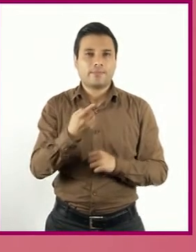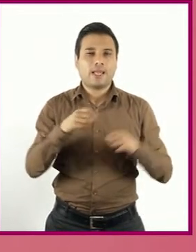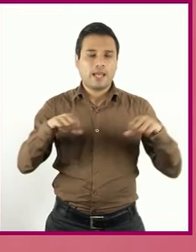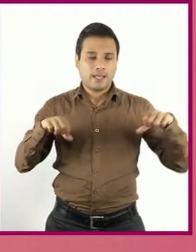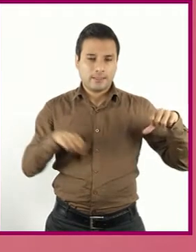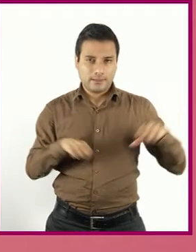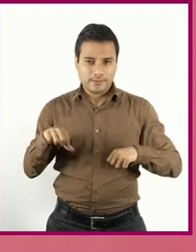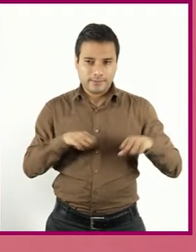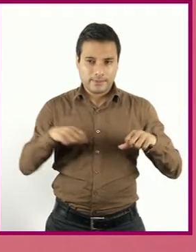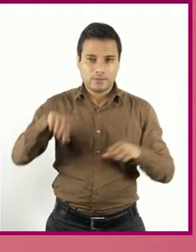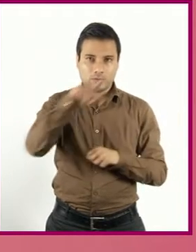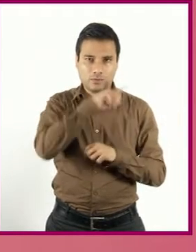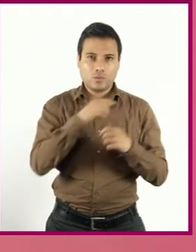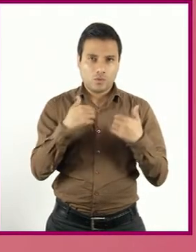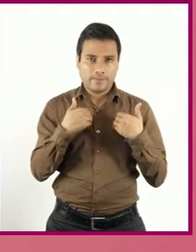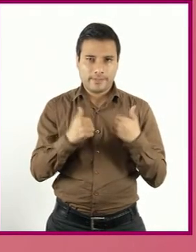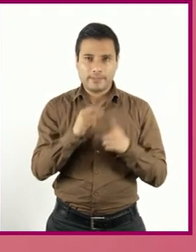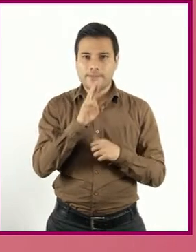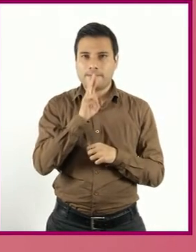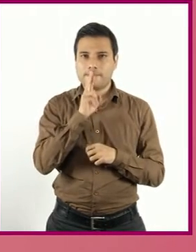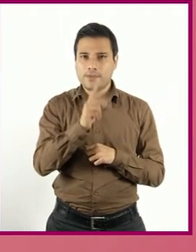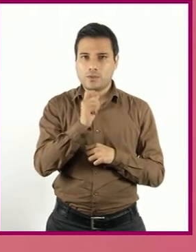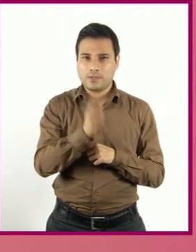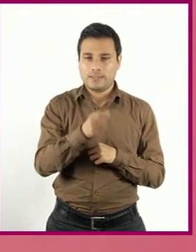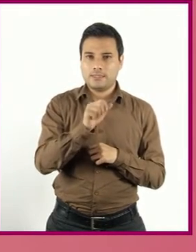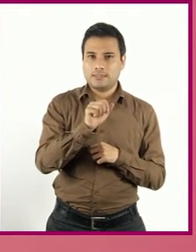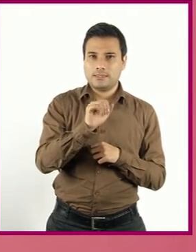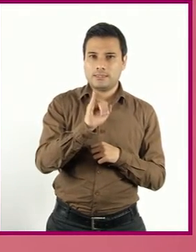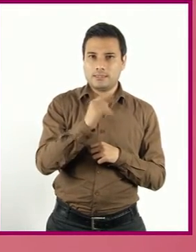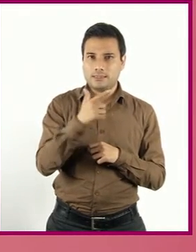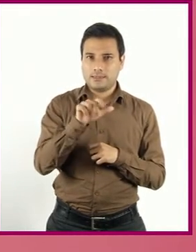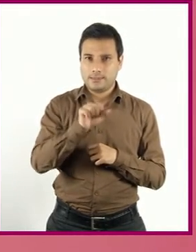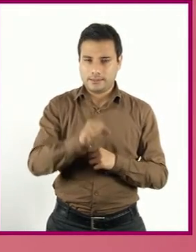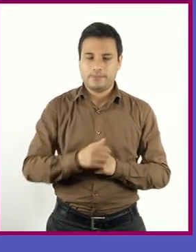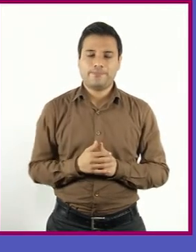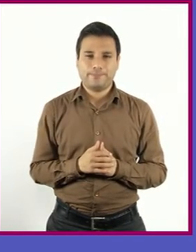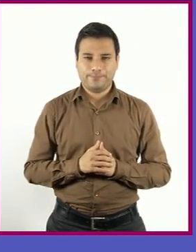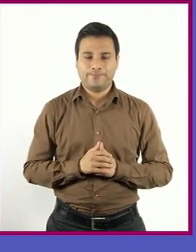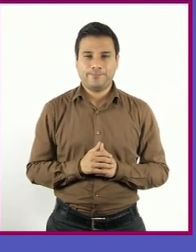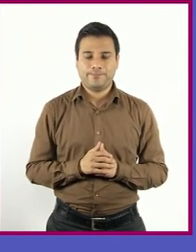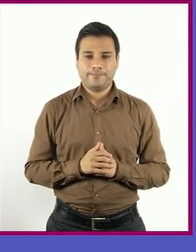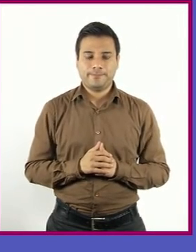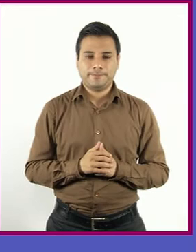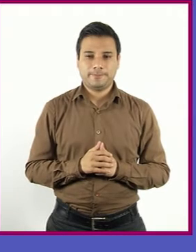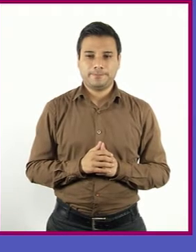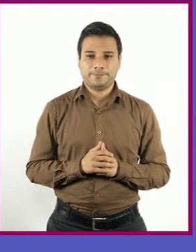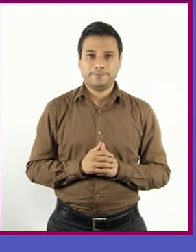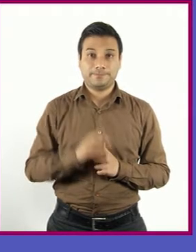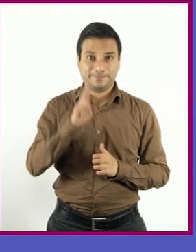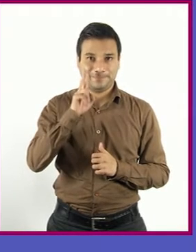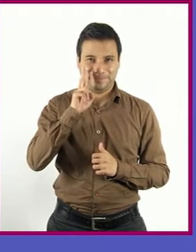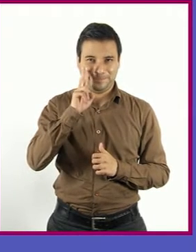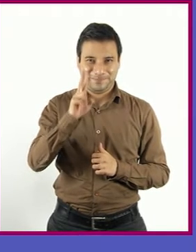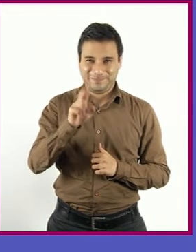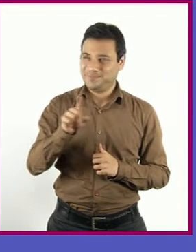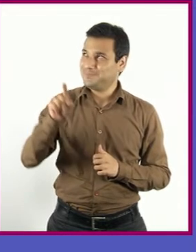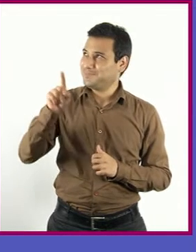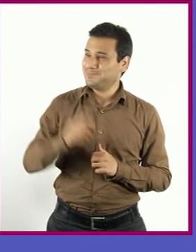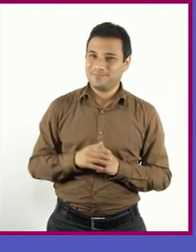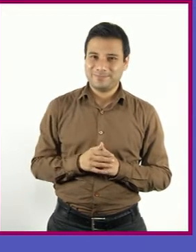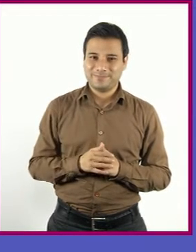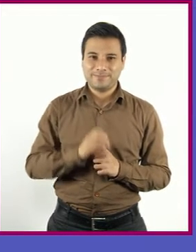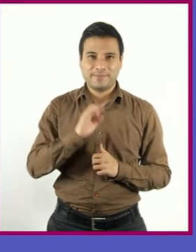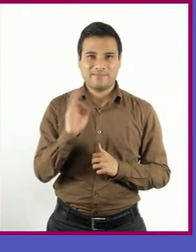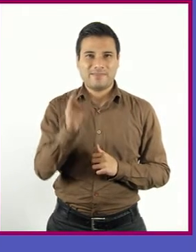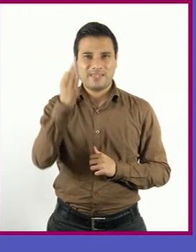entendamos mejor el uso de siglas que pueden venir dentro de los reglamentos. Observa los siguientes nombres de